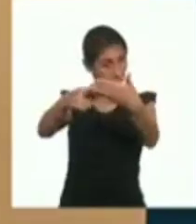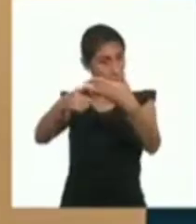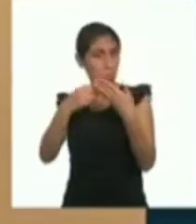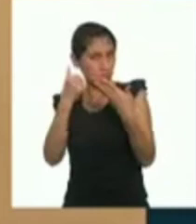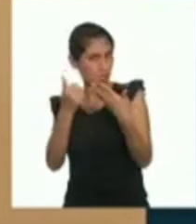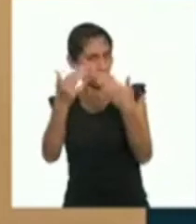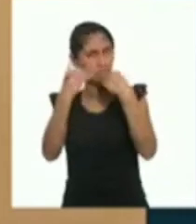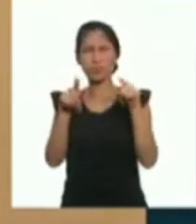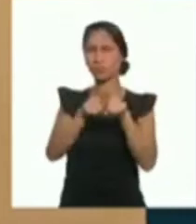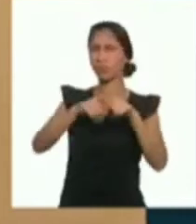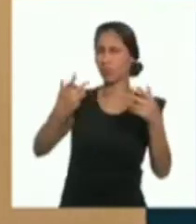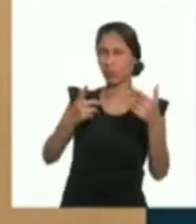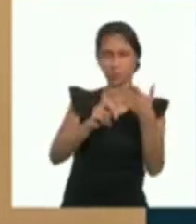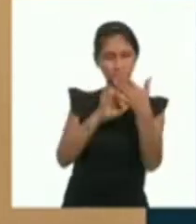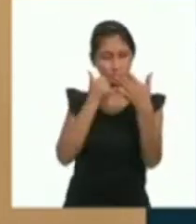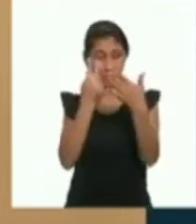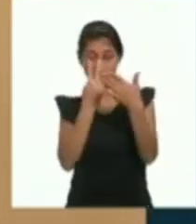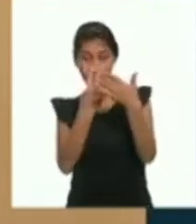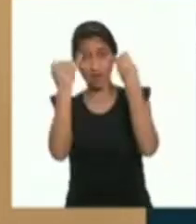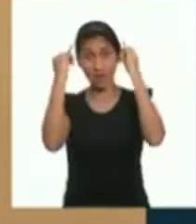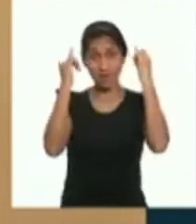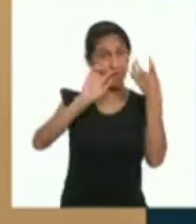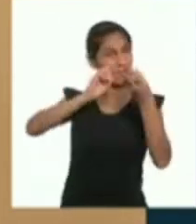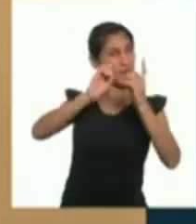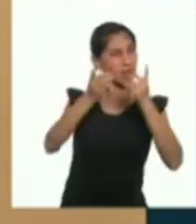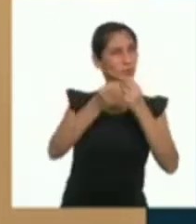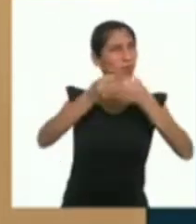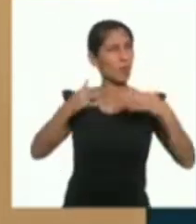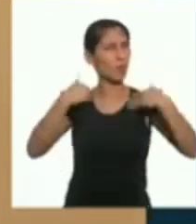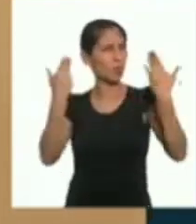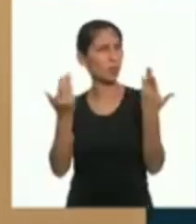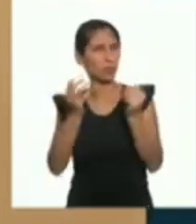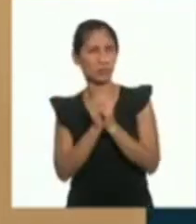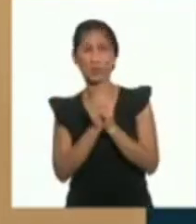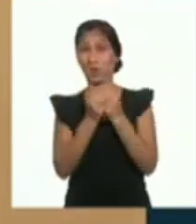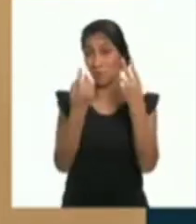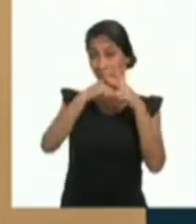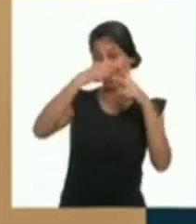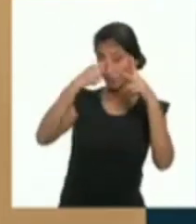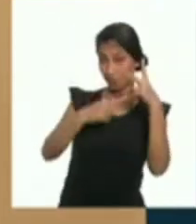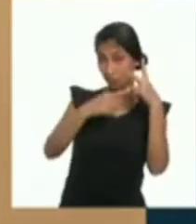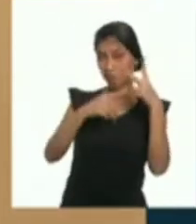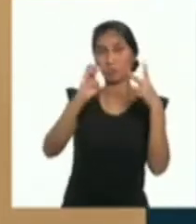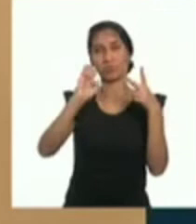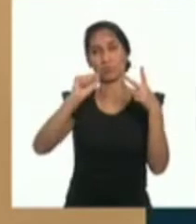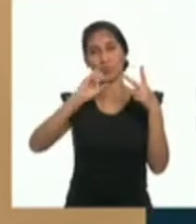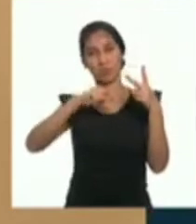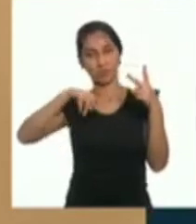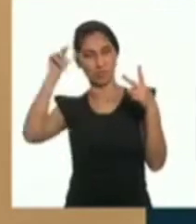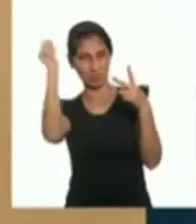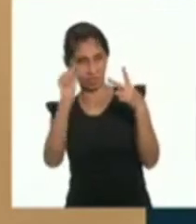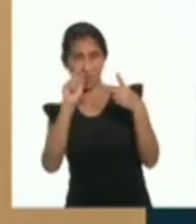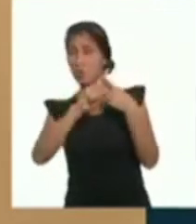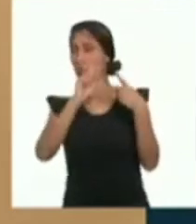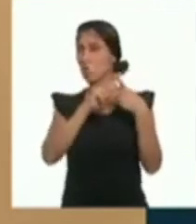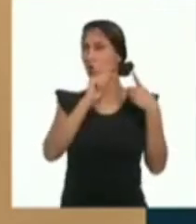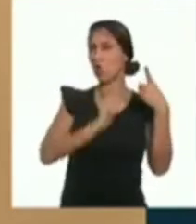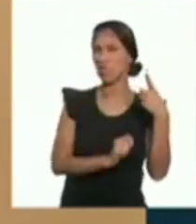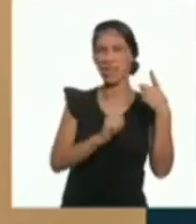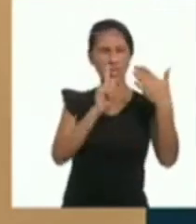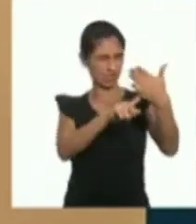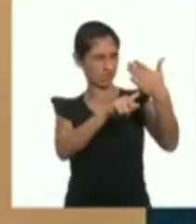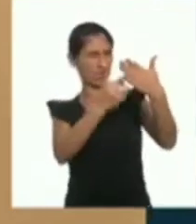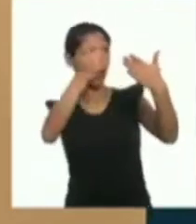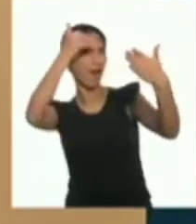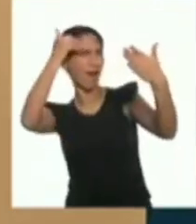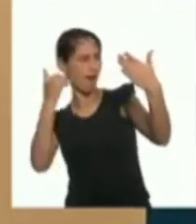bienvenida. Una manera interesante para plasmar la idea del cambio la podemos realizar a través de dos escenas que narren la historia. Una que